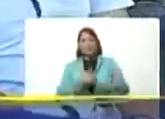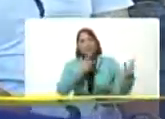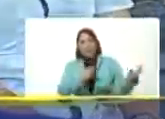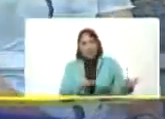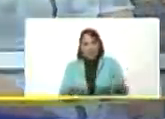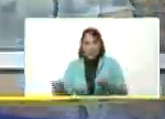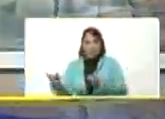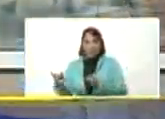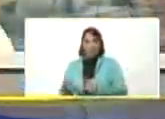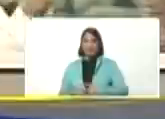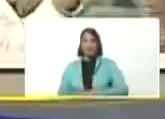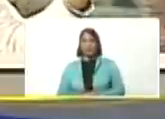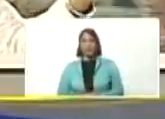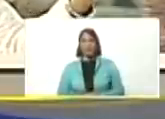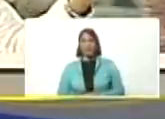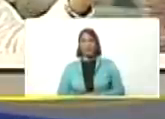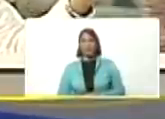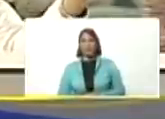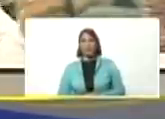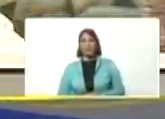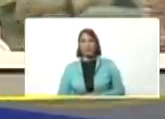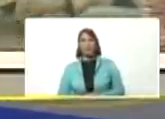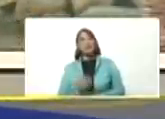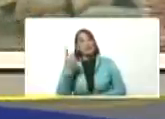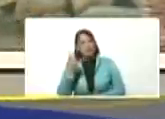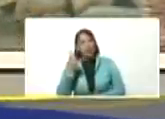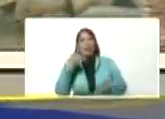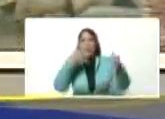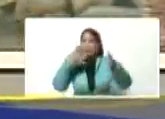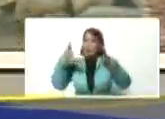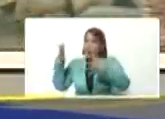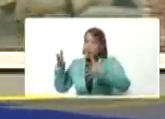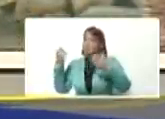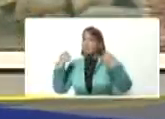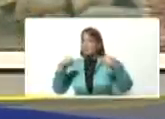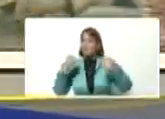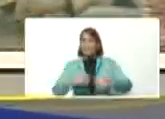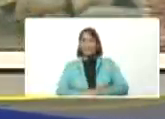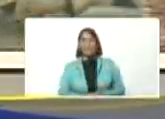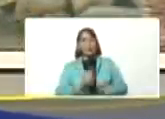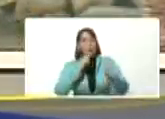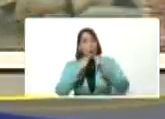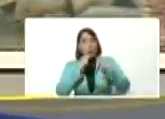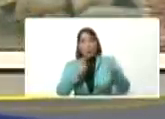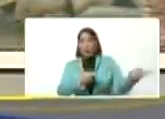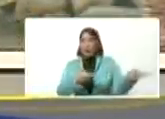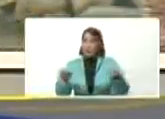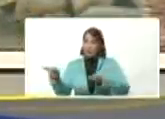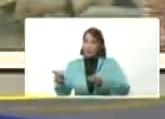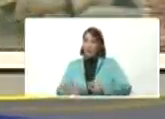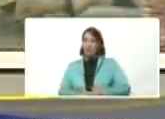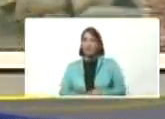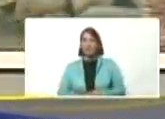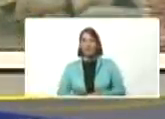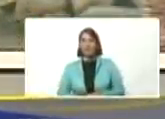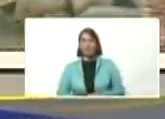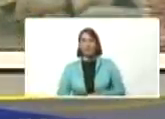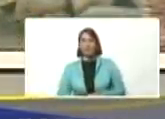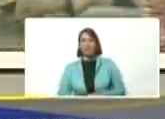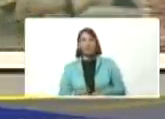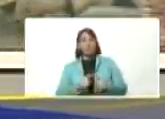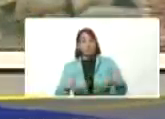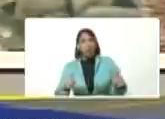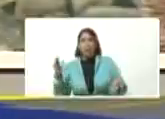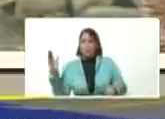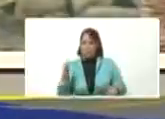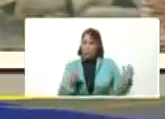receptivo. Me falta entrenamiento todavía. El turismo receptivo. Para que